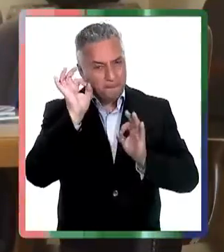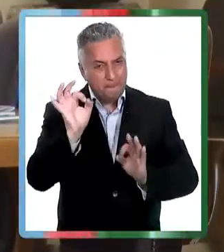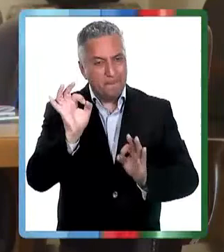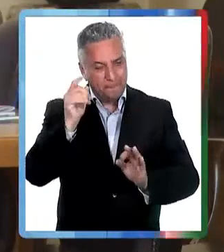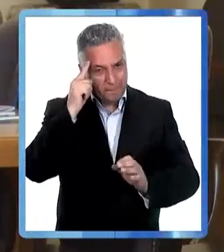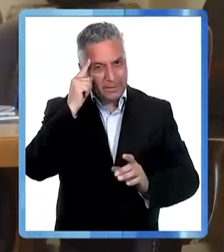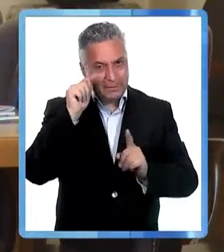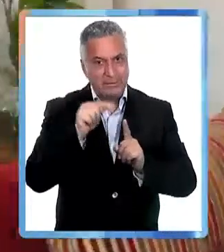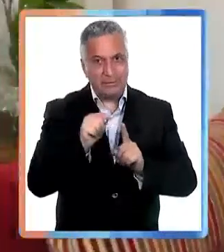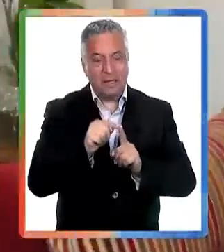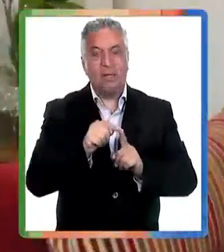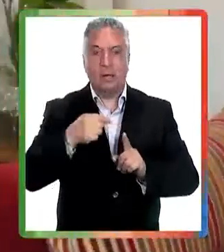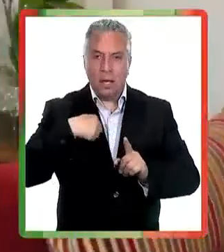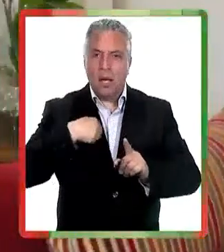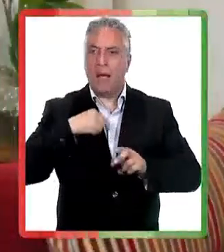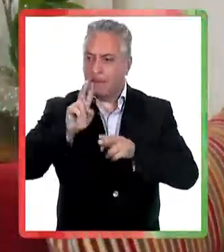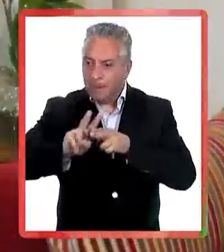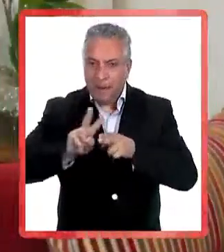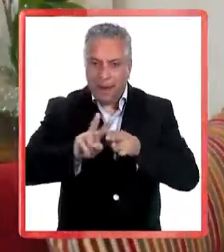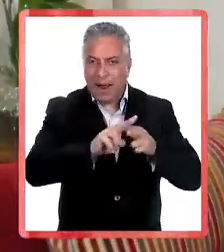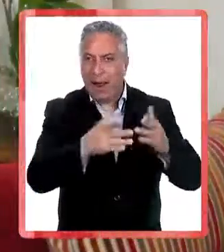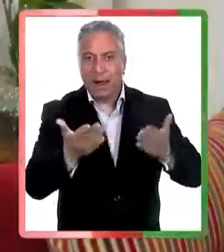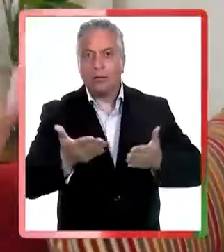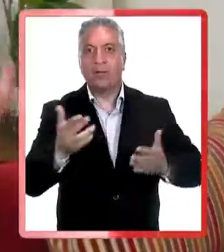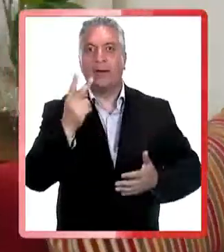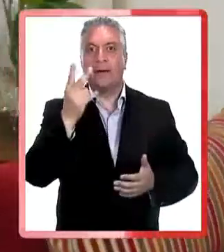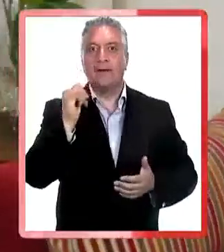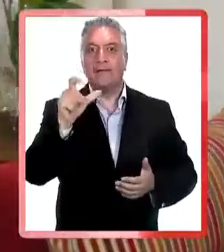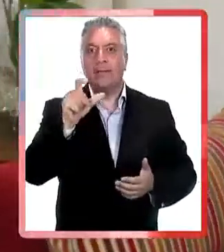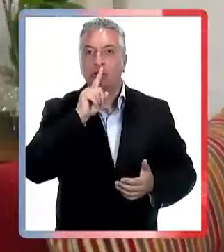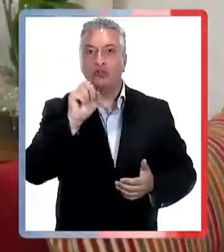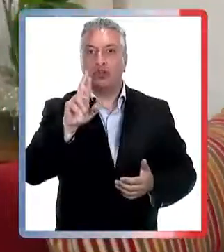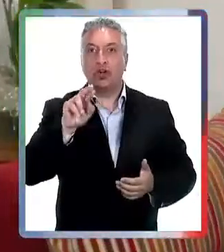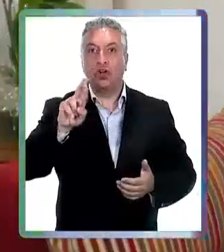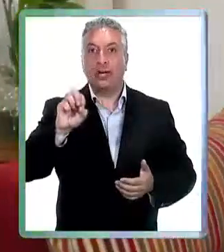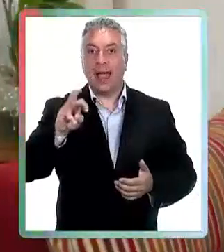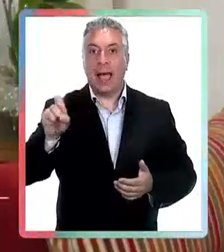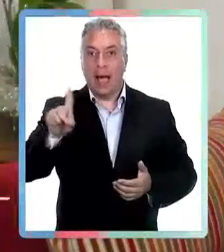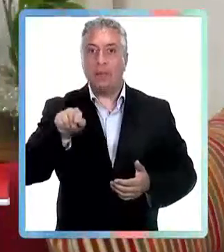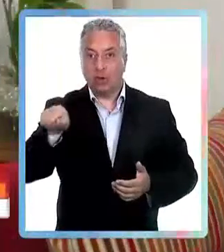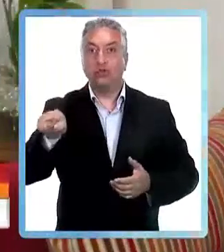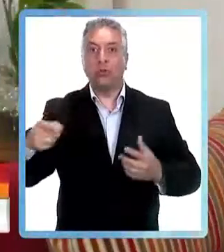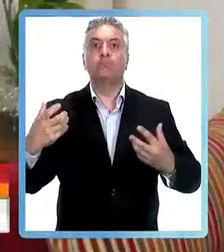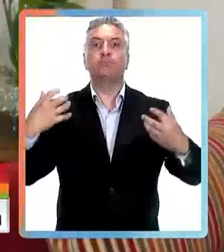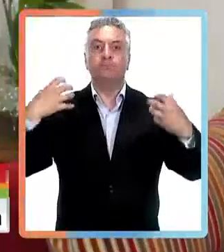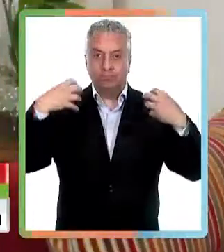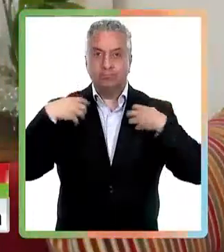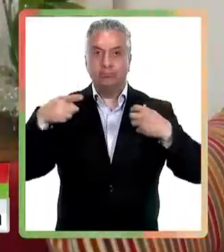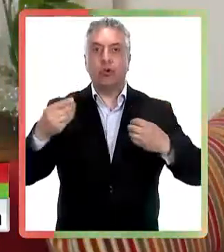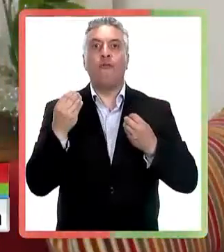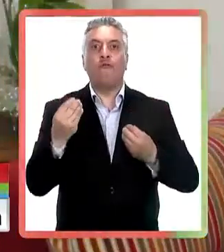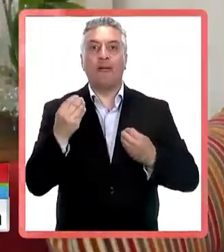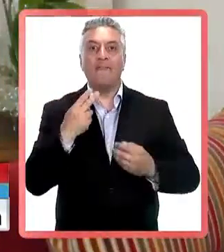precisamente estamos preparando con Víctor Ramos, que es el encargado ejecutivo de este plan Buen Vivir,